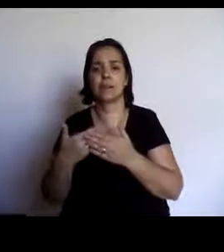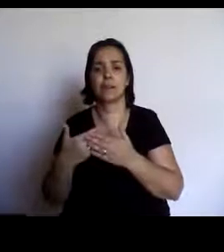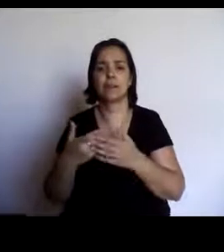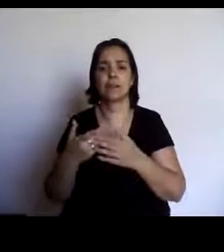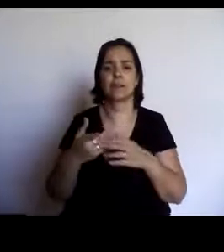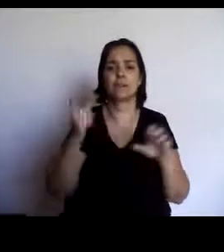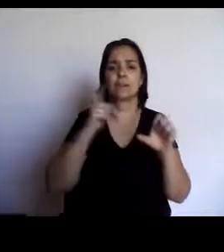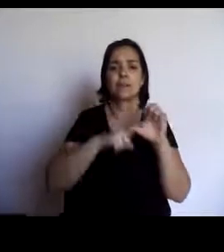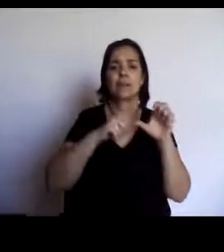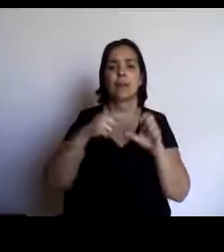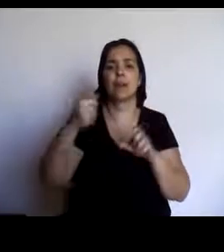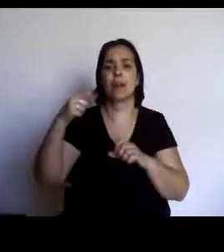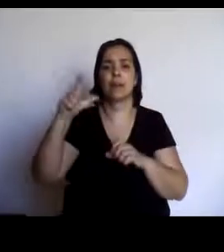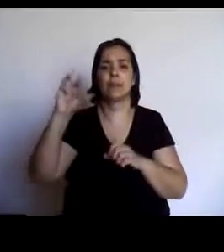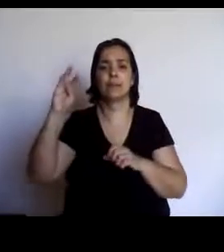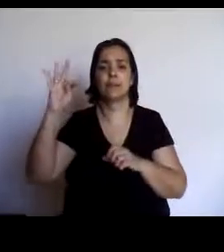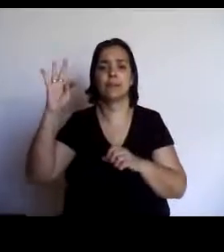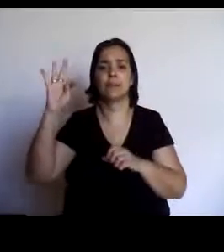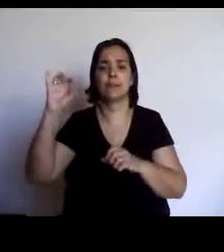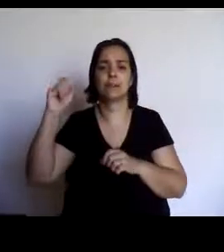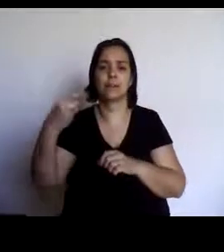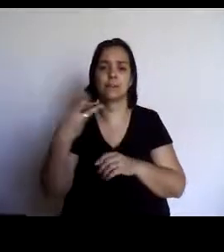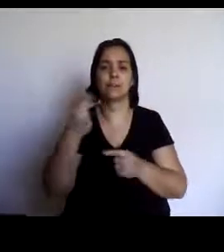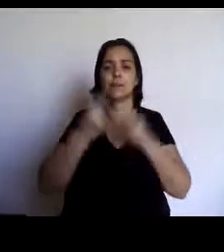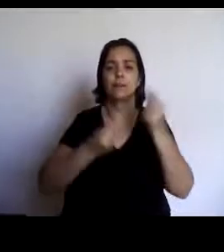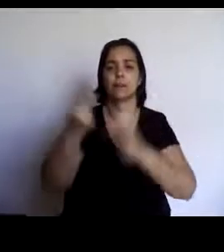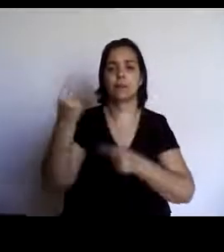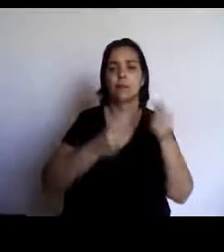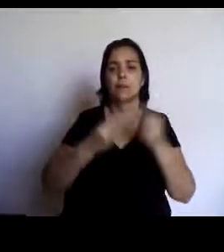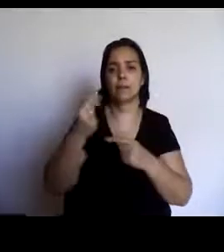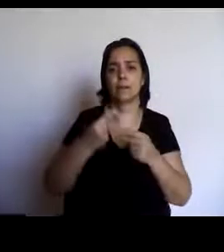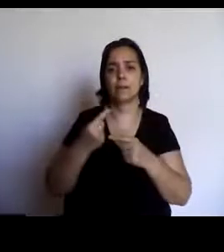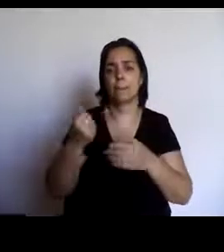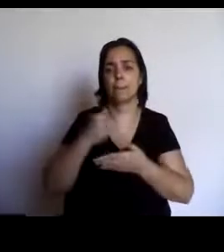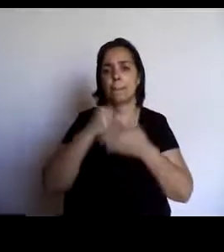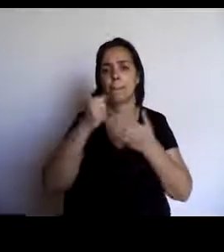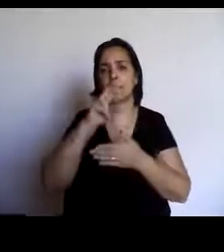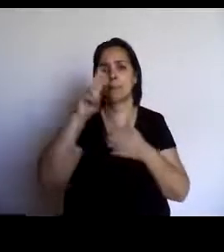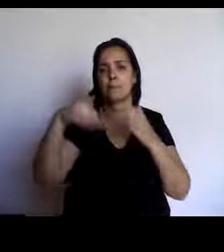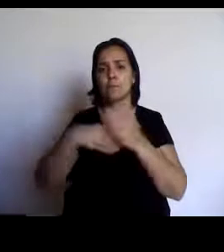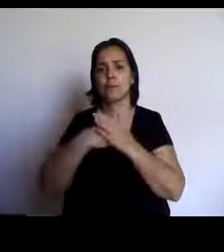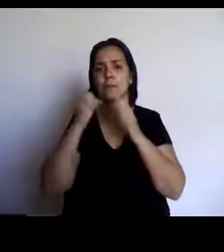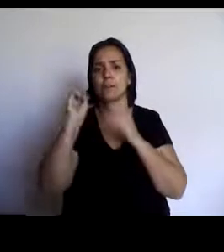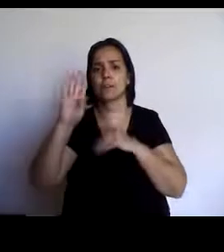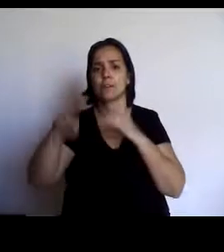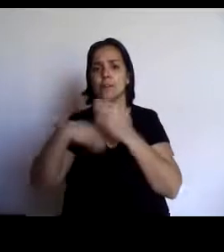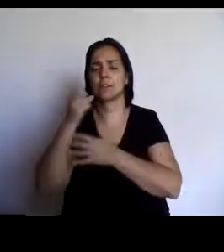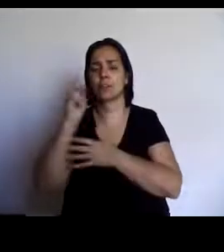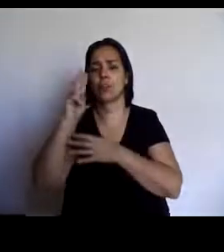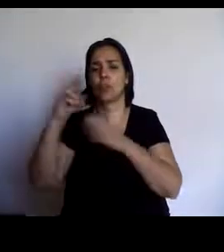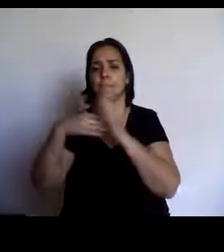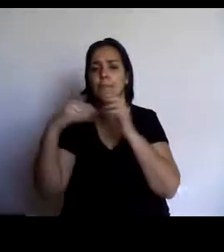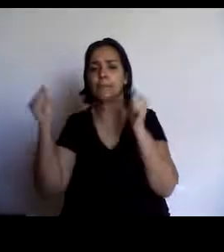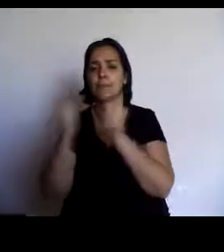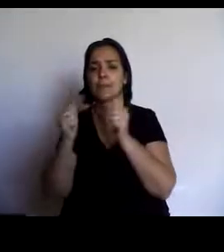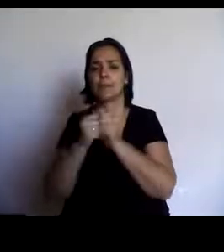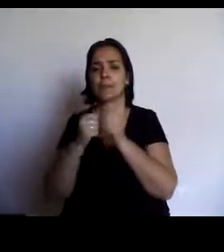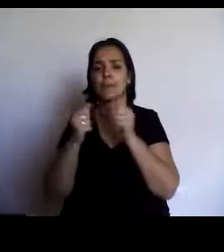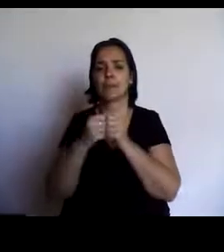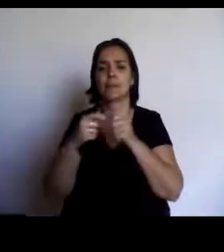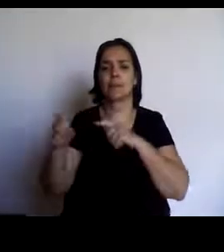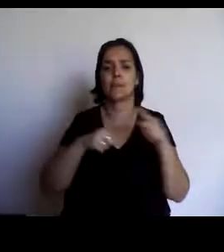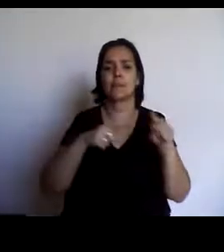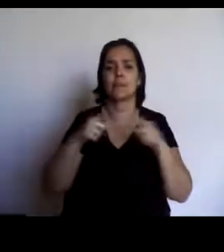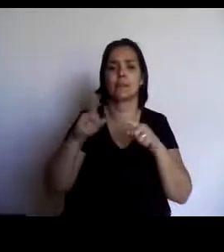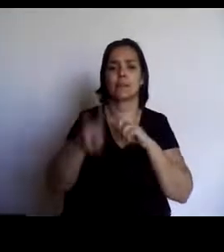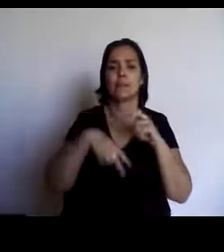Alentejo, cofinanciado por el Programa de Empleo e Innovación Social 2014-2020 de la Dirección General de Empleo, Asuntos Sociales